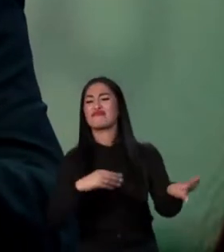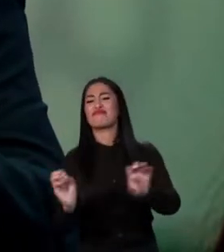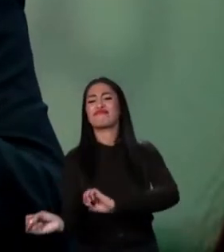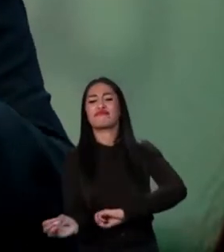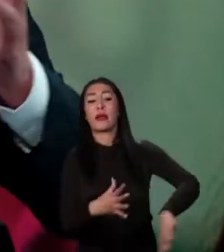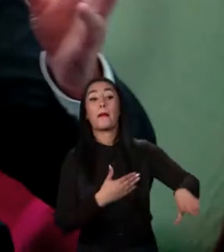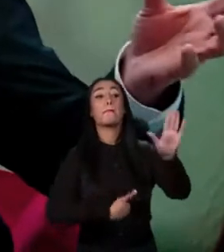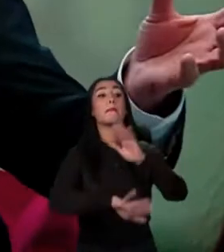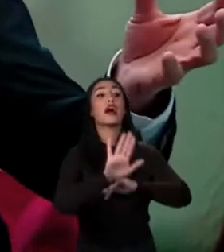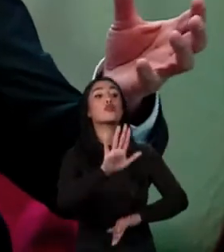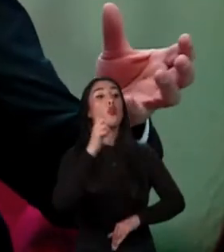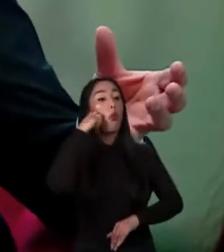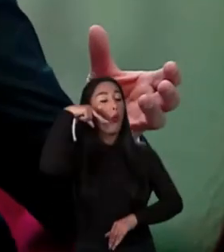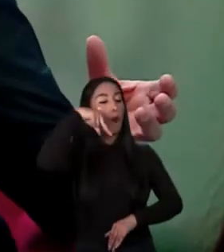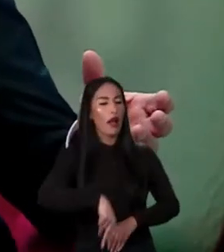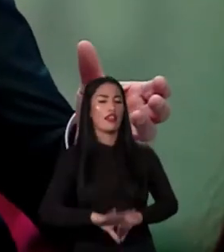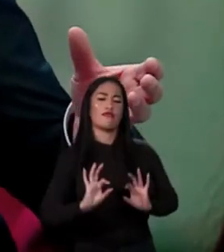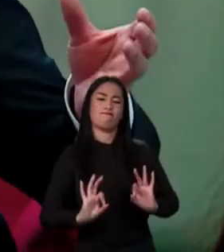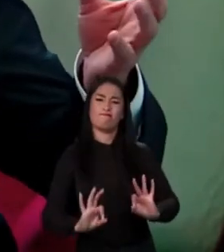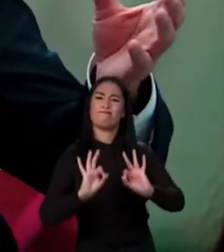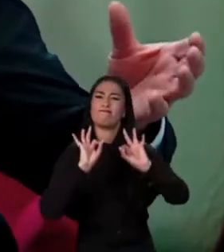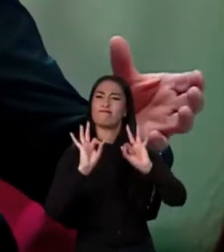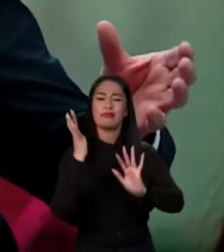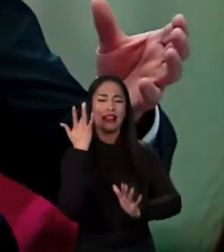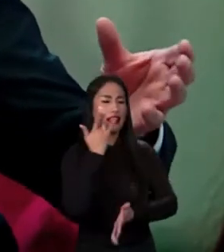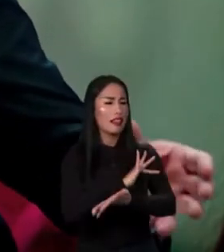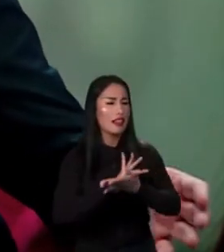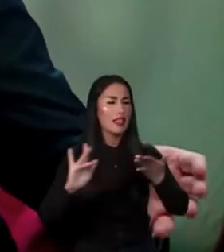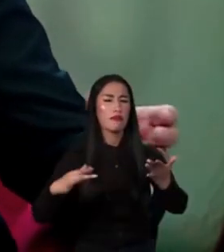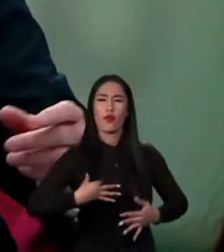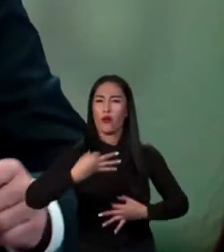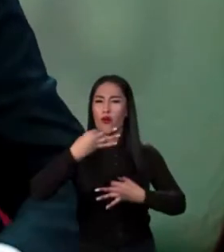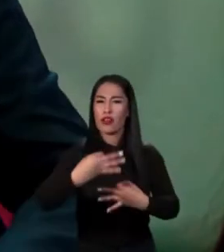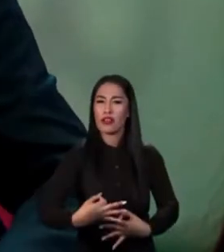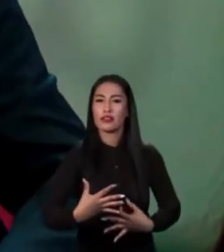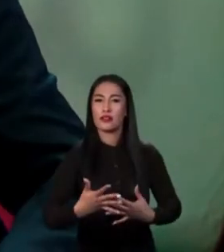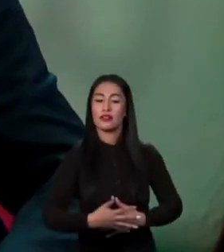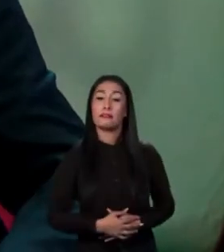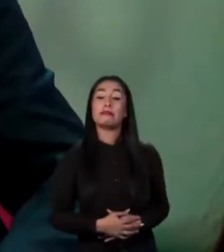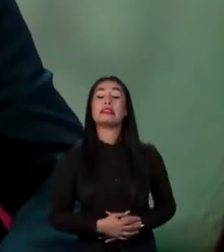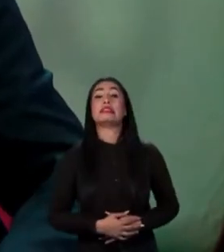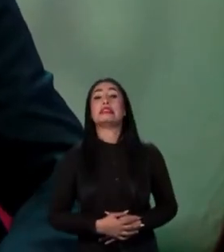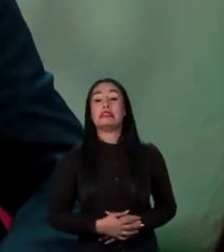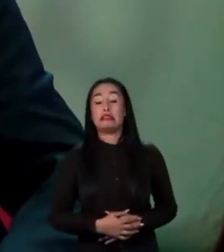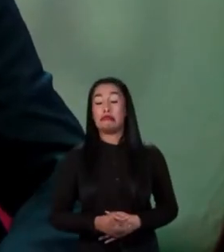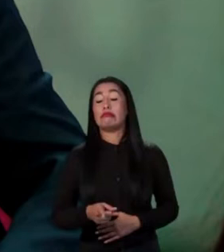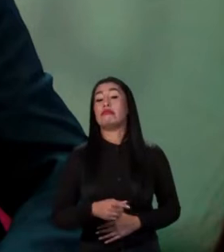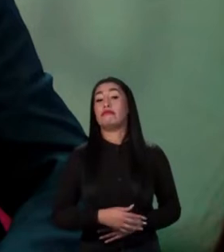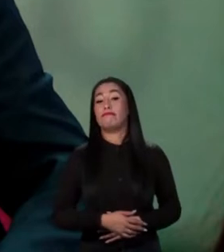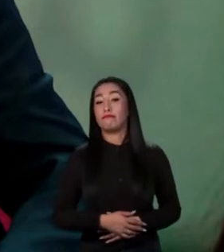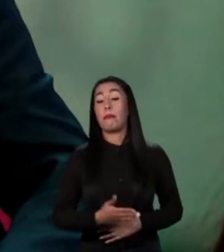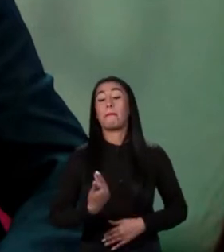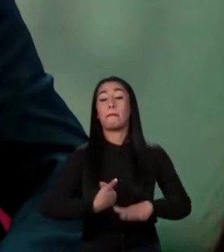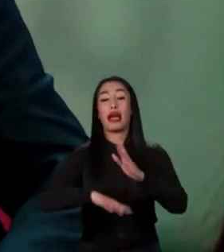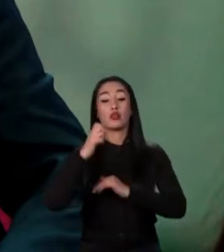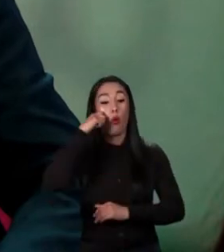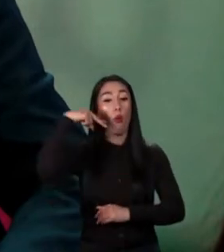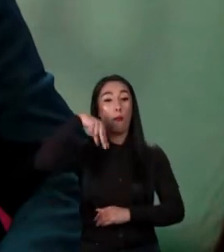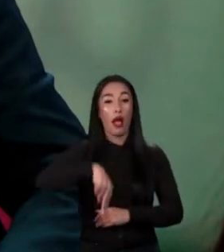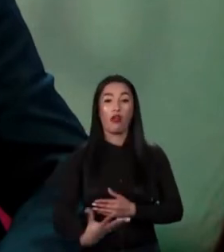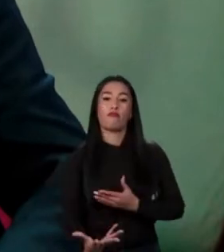hoy estamos en un tema que no podemos perder que hay un mundo digital y tecnológico en una cuarta revolución pero que hay un ser humano detrás